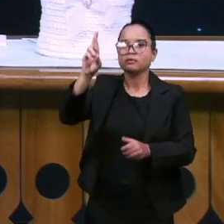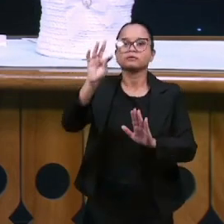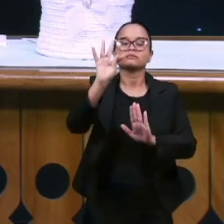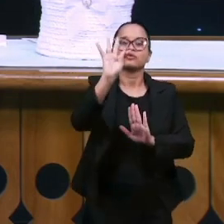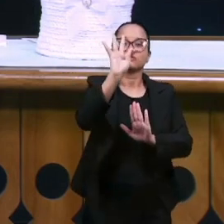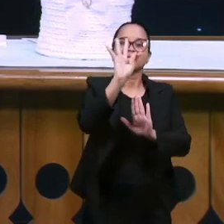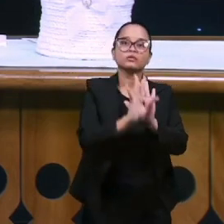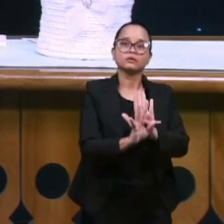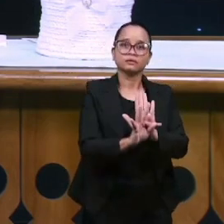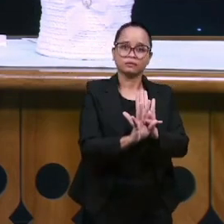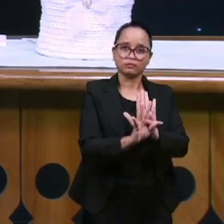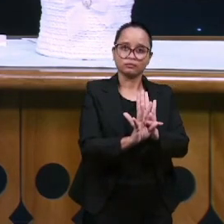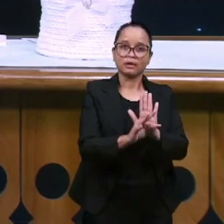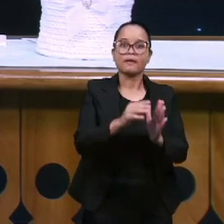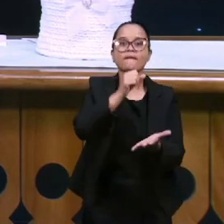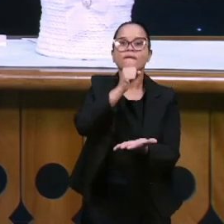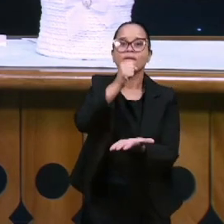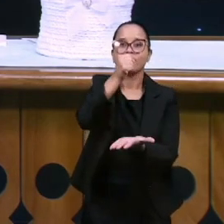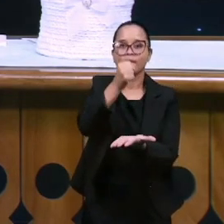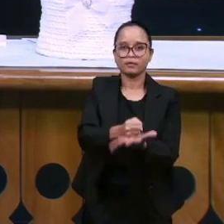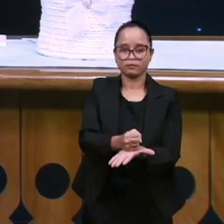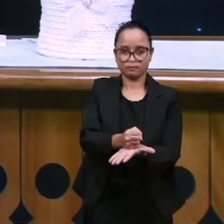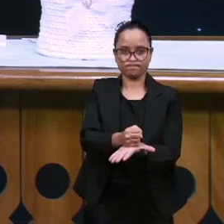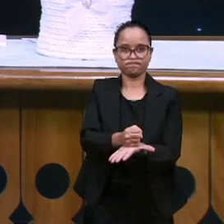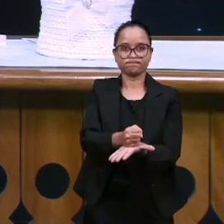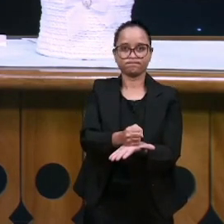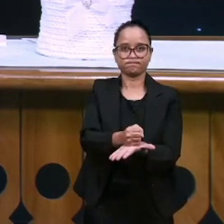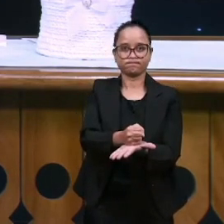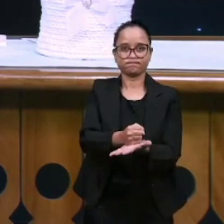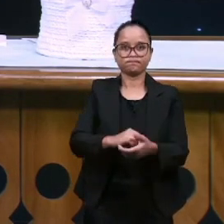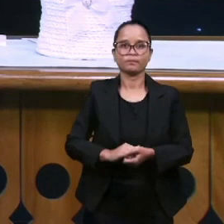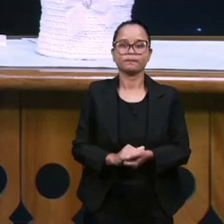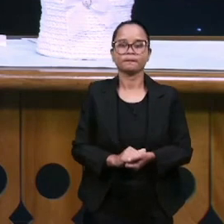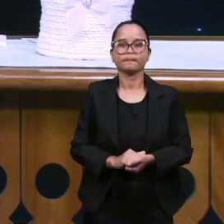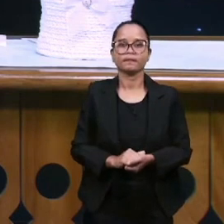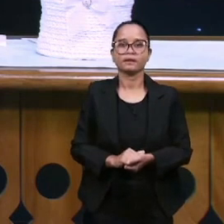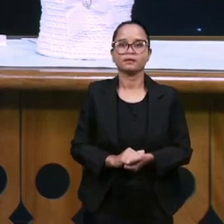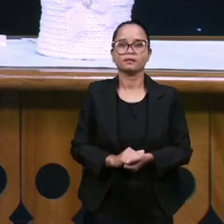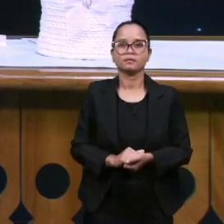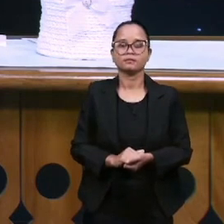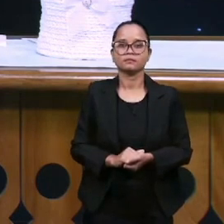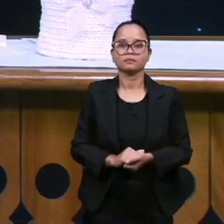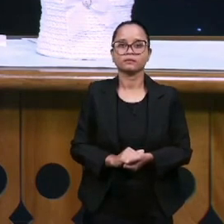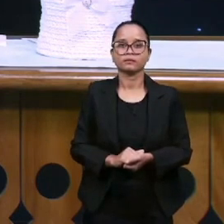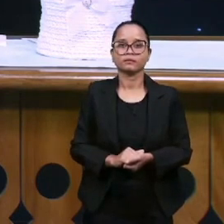texto, en el Antiguo Testamento, en el libro de Josué,